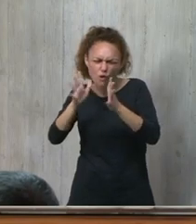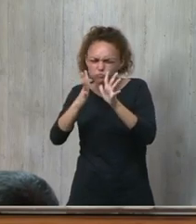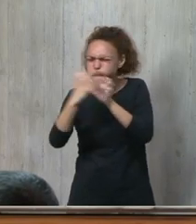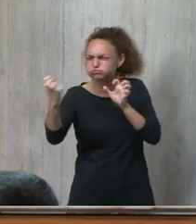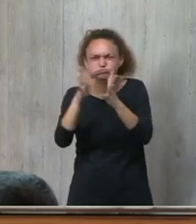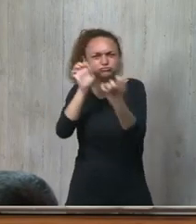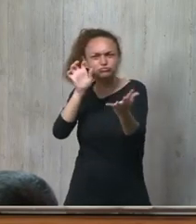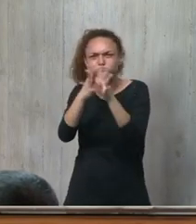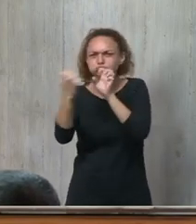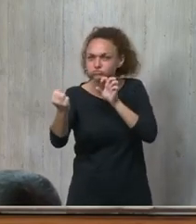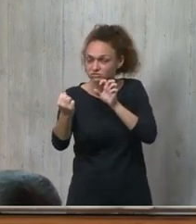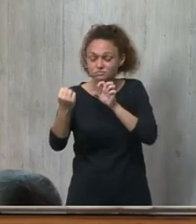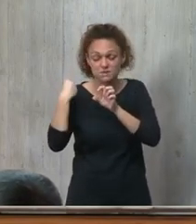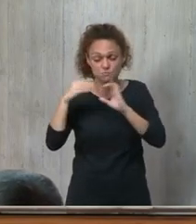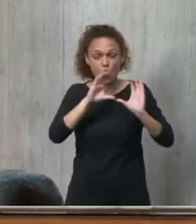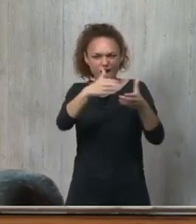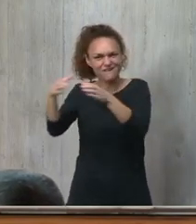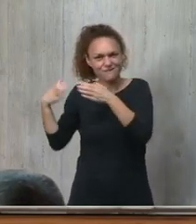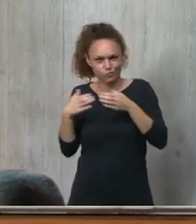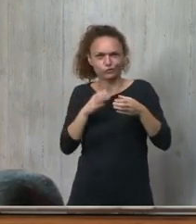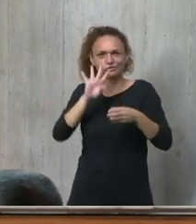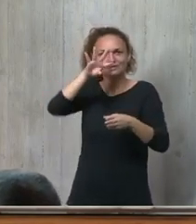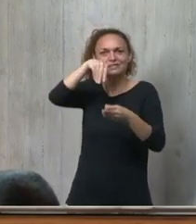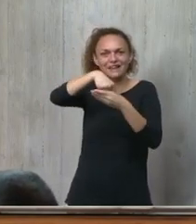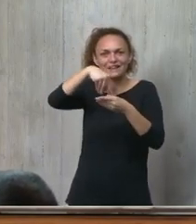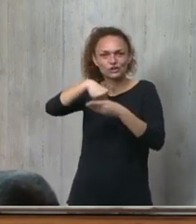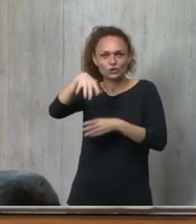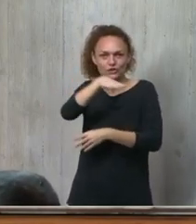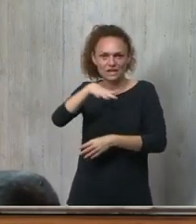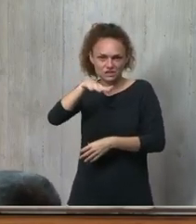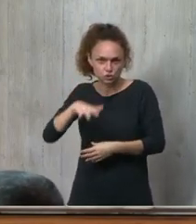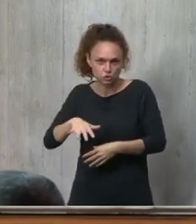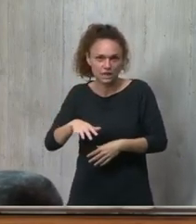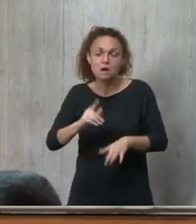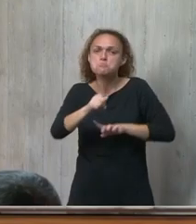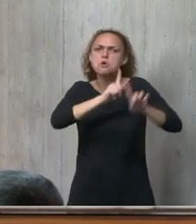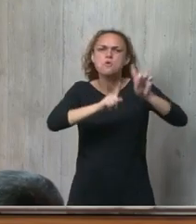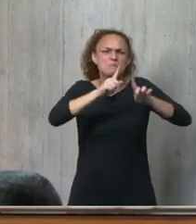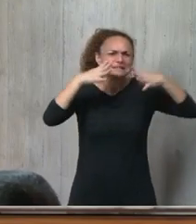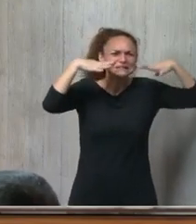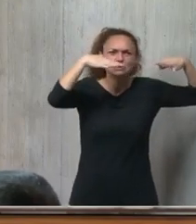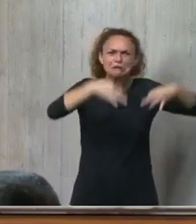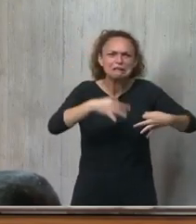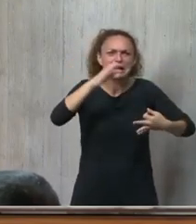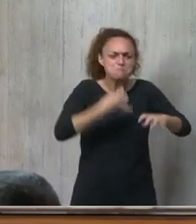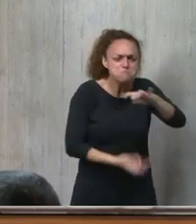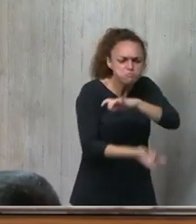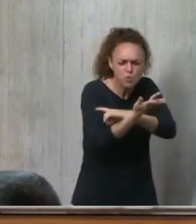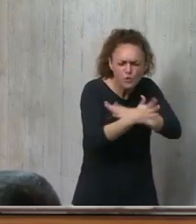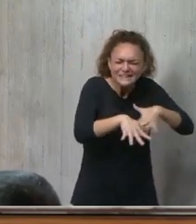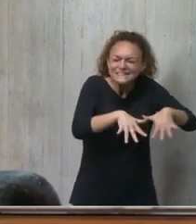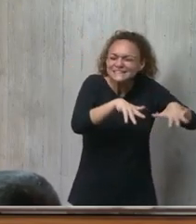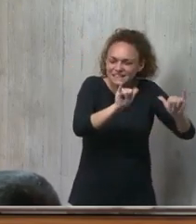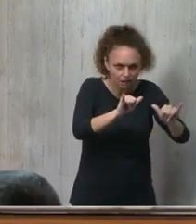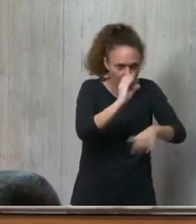que actúan en la zona, que no es sencillo. No hay ningún incidente de seguridad, ninguno, cuando decimos ninguno,